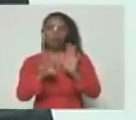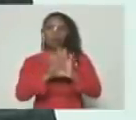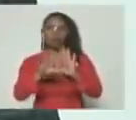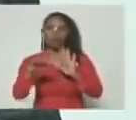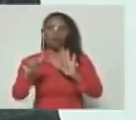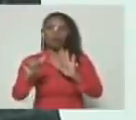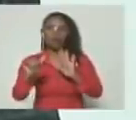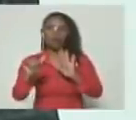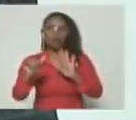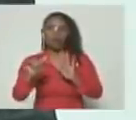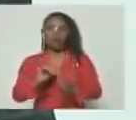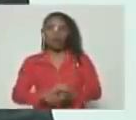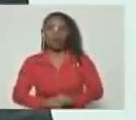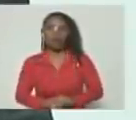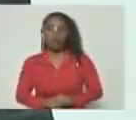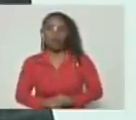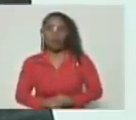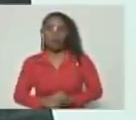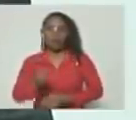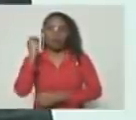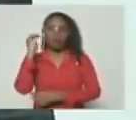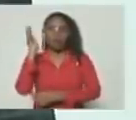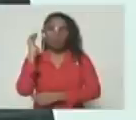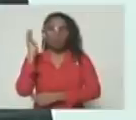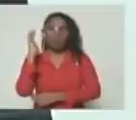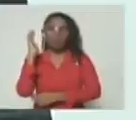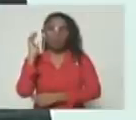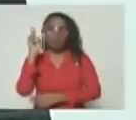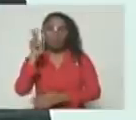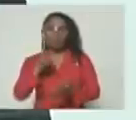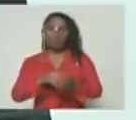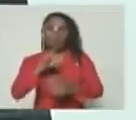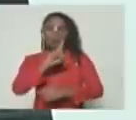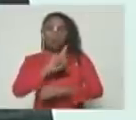pero sí a las elecciones parlamentarias del 2015.